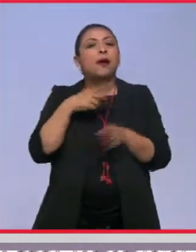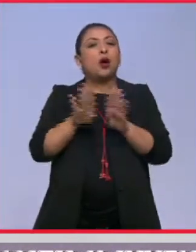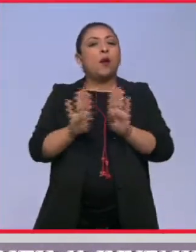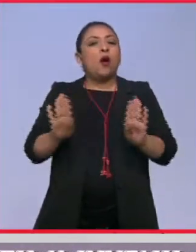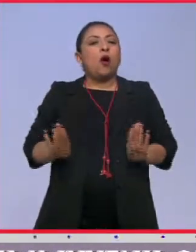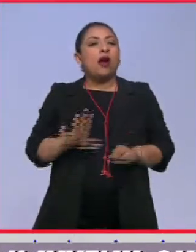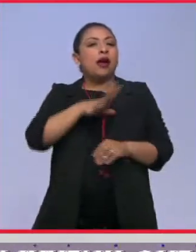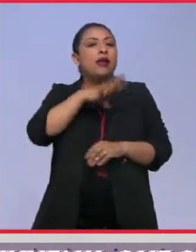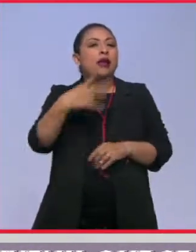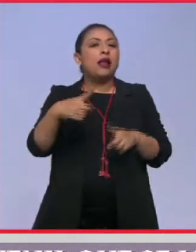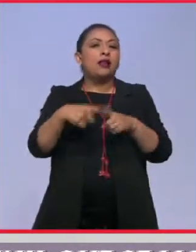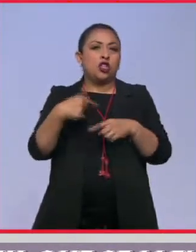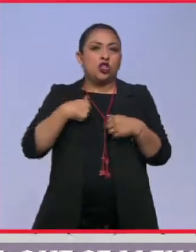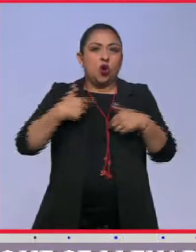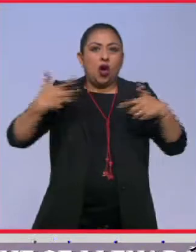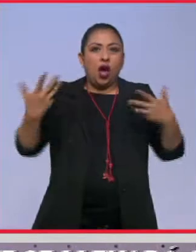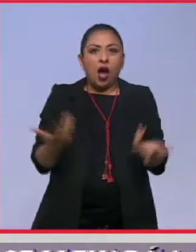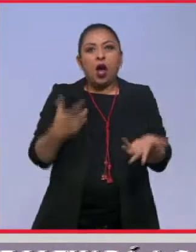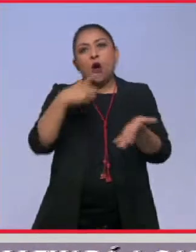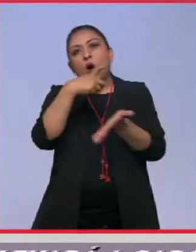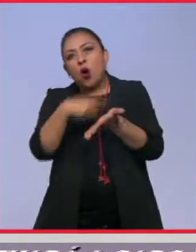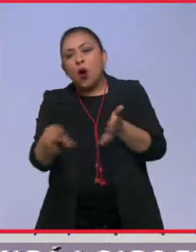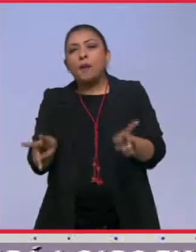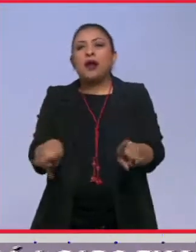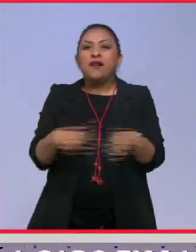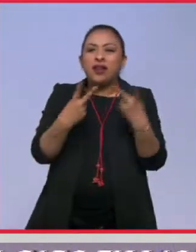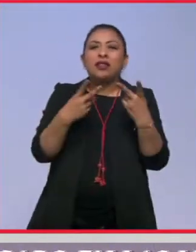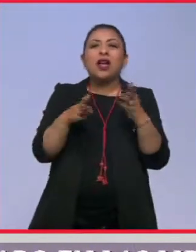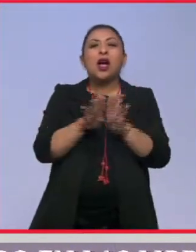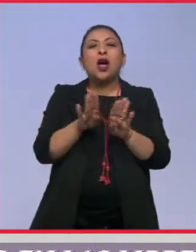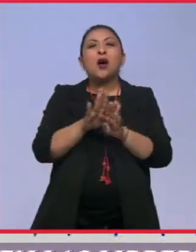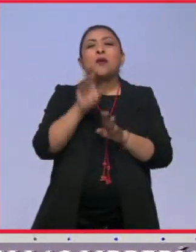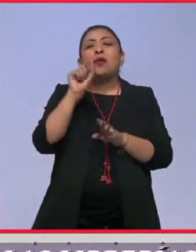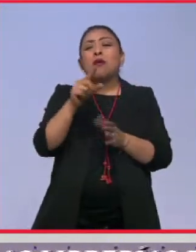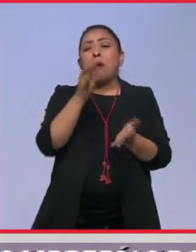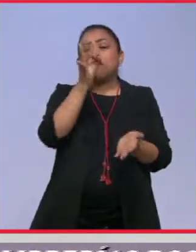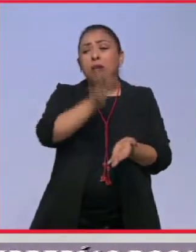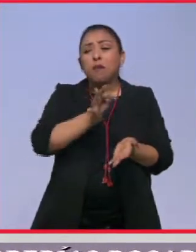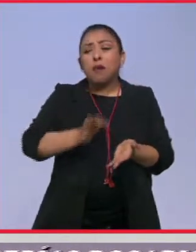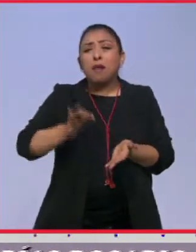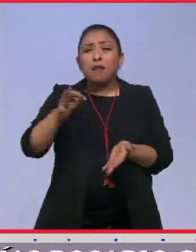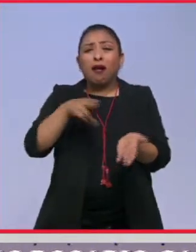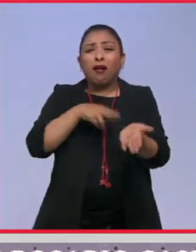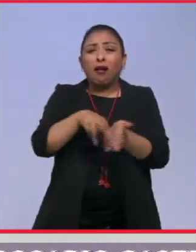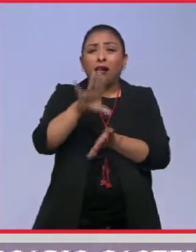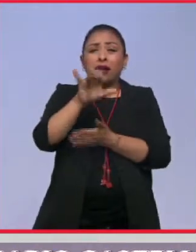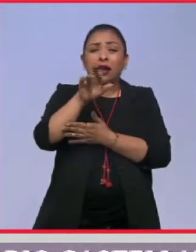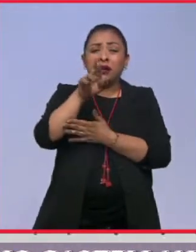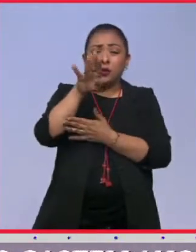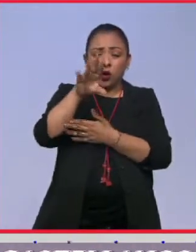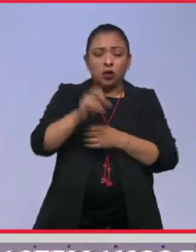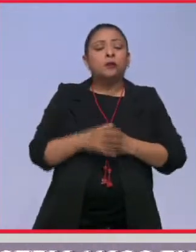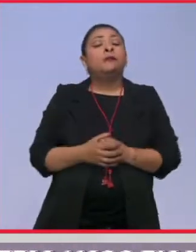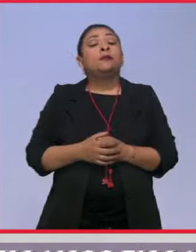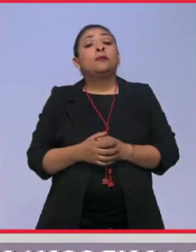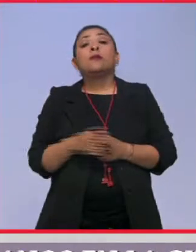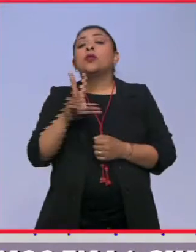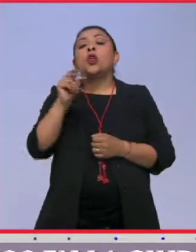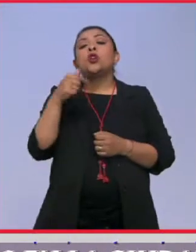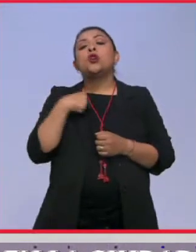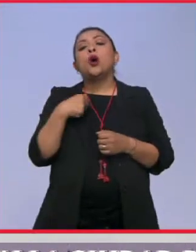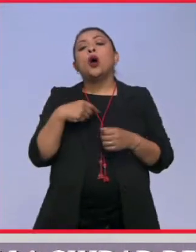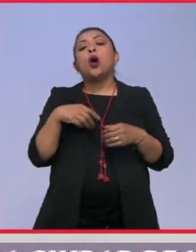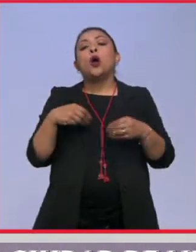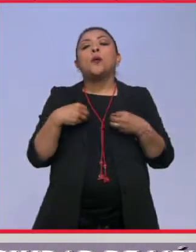comportamiento general de nuestros consumos y de, de estas manchas de carbono que provocan cada uno de nuestros actos. Y no es que uno viva a las orillas